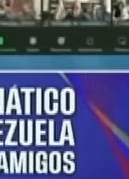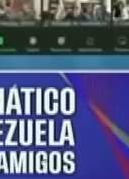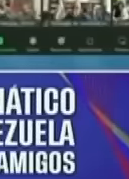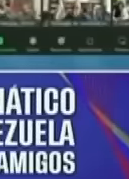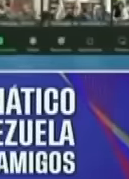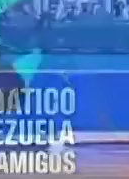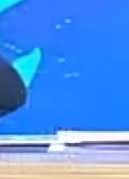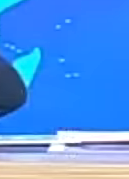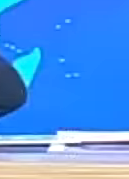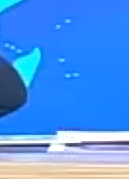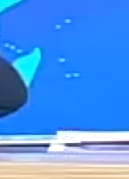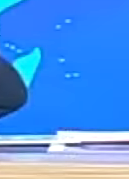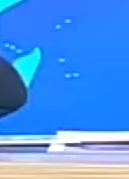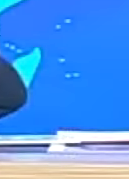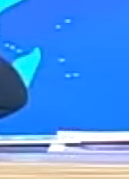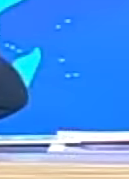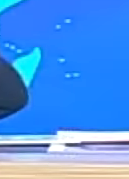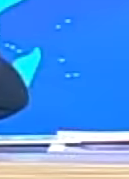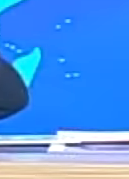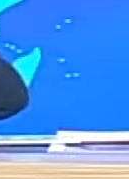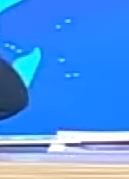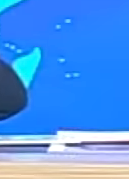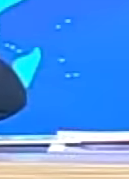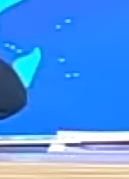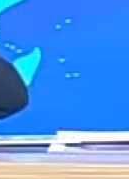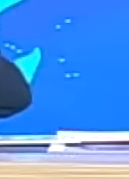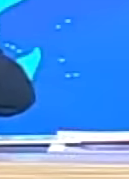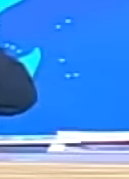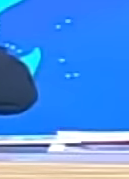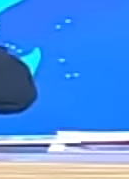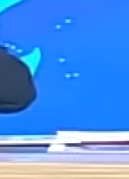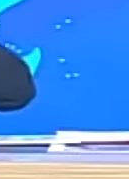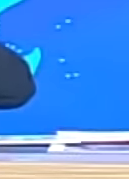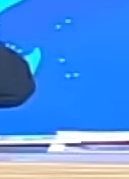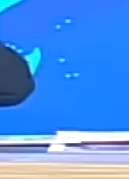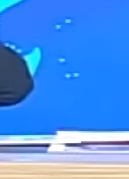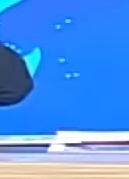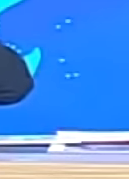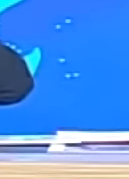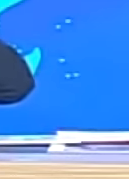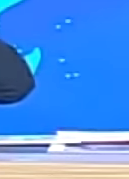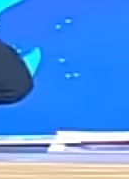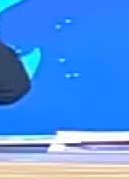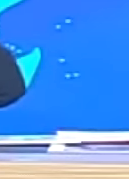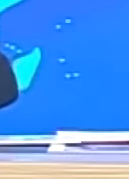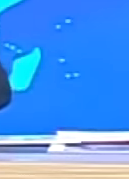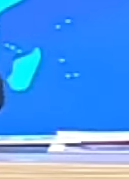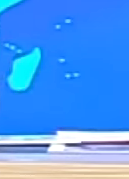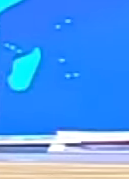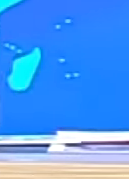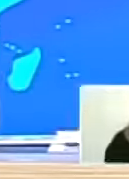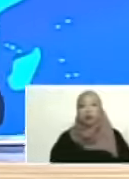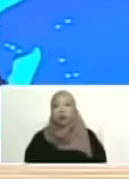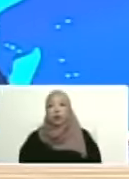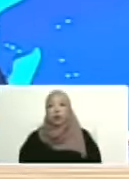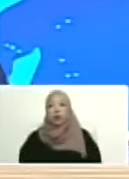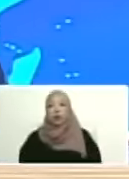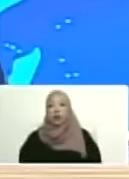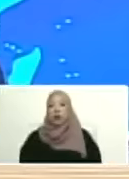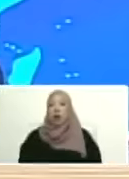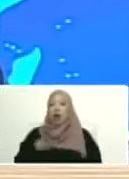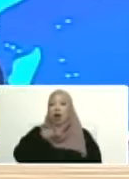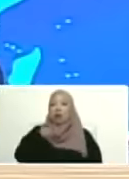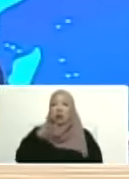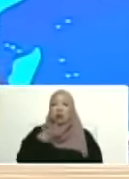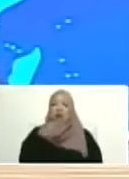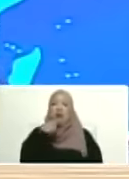creído con la visión supremacista de que ellos están por encima de todos los demás y han